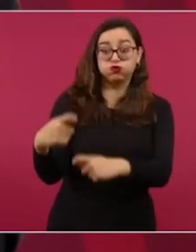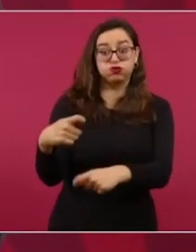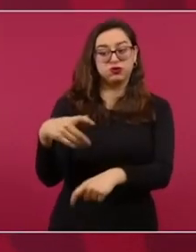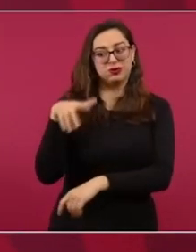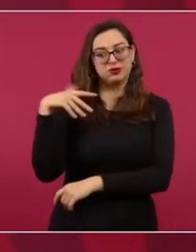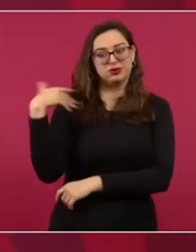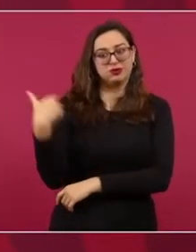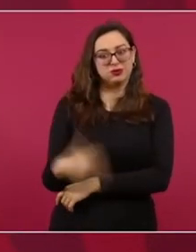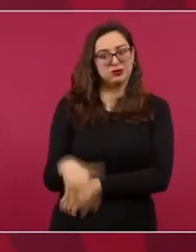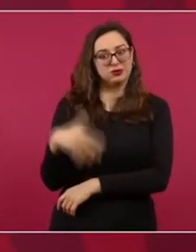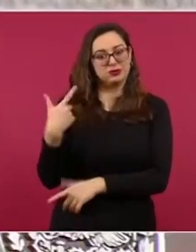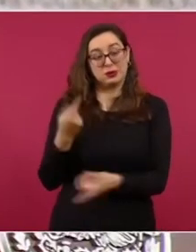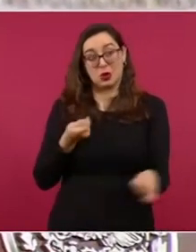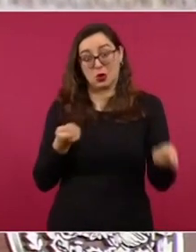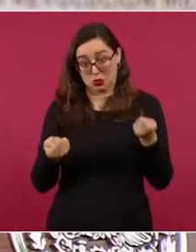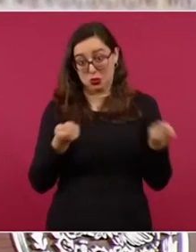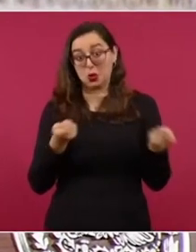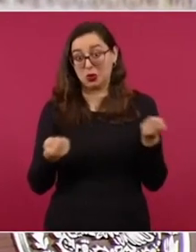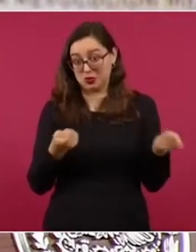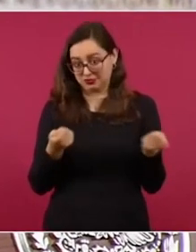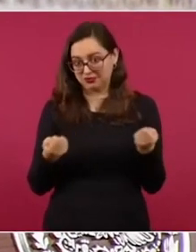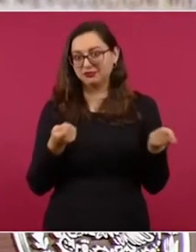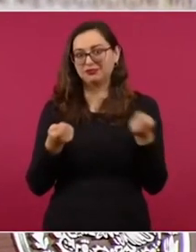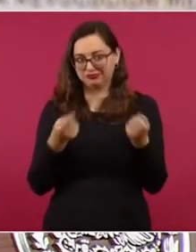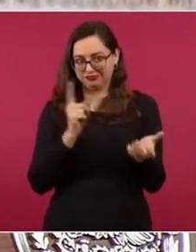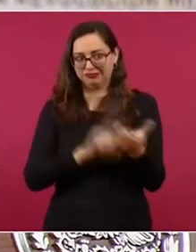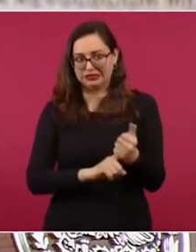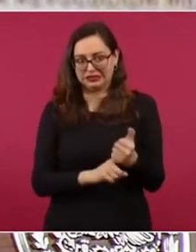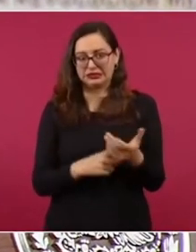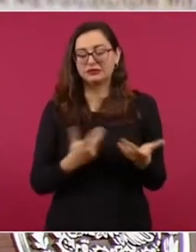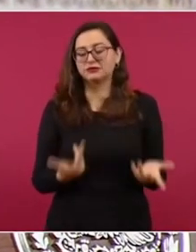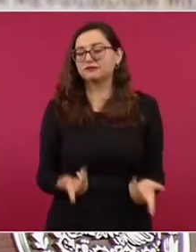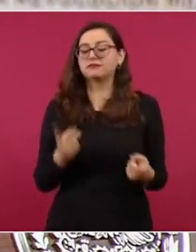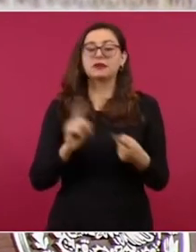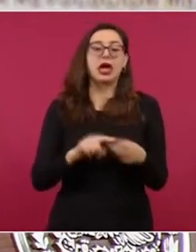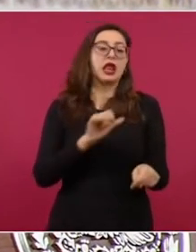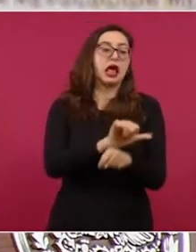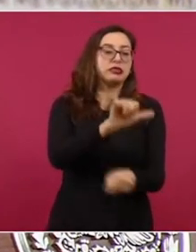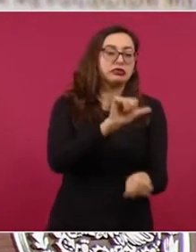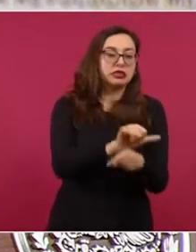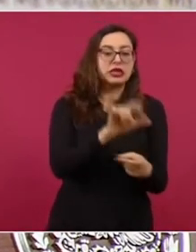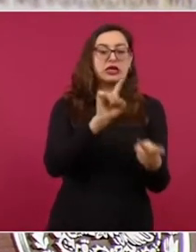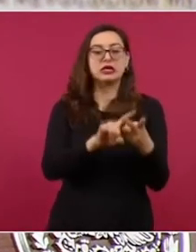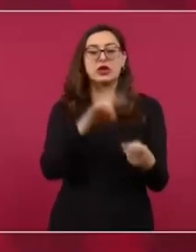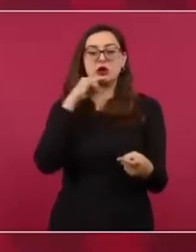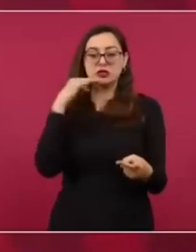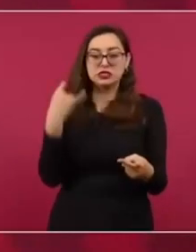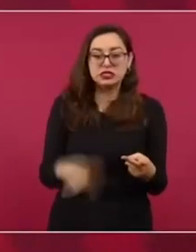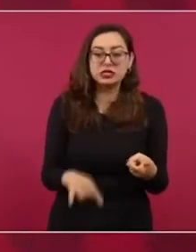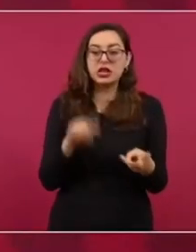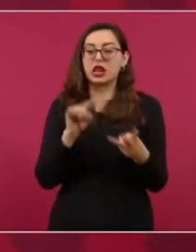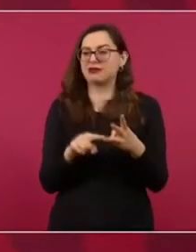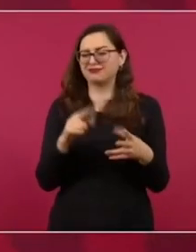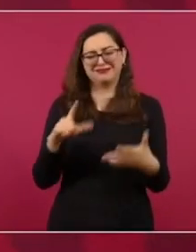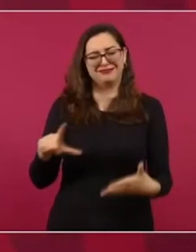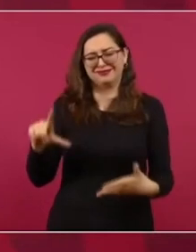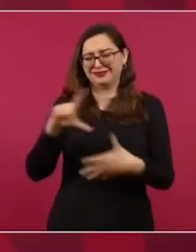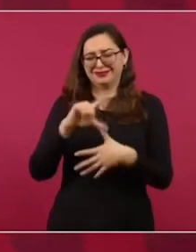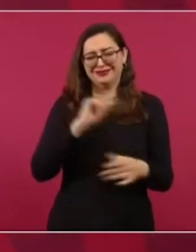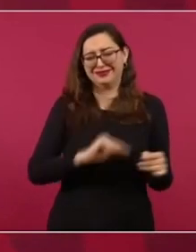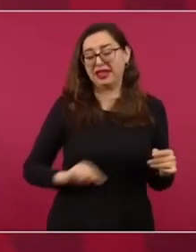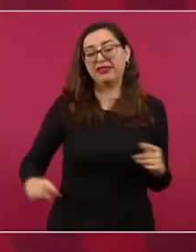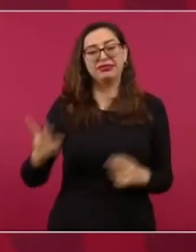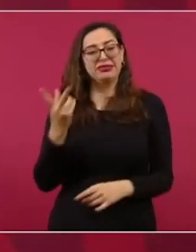control. En el caso de Argentina, como también en Chile y en todas partes, los